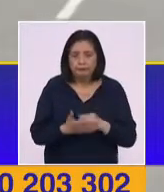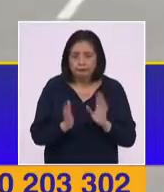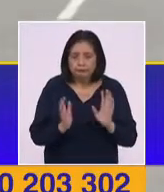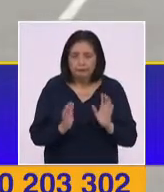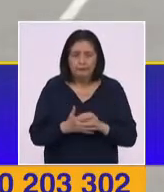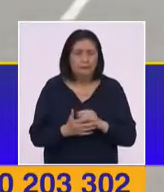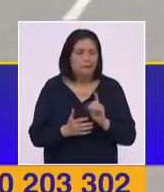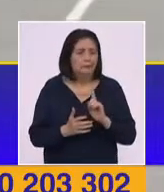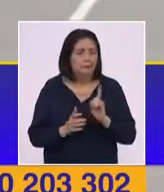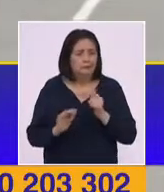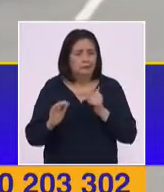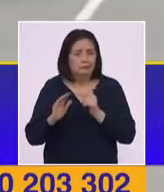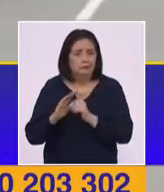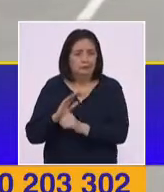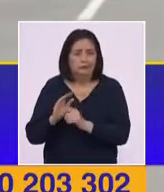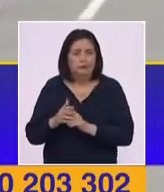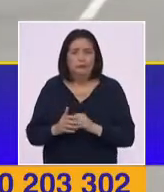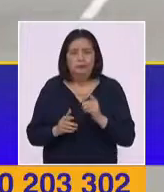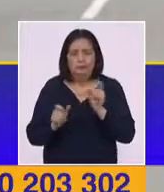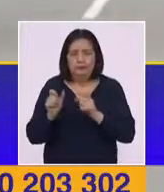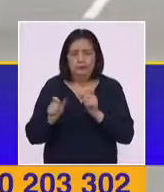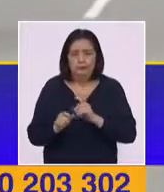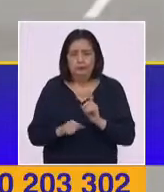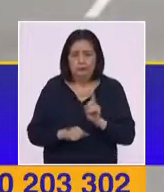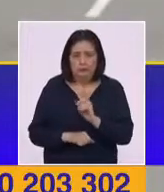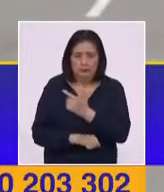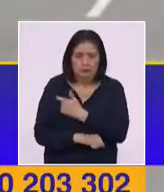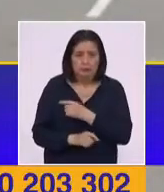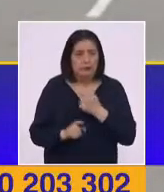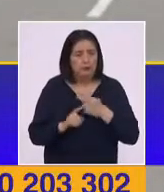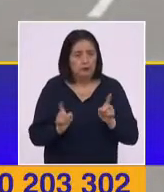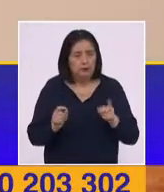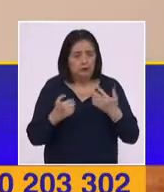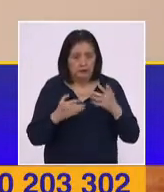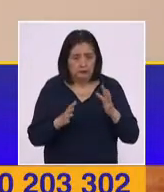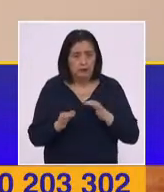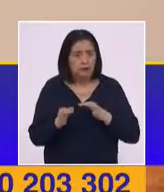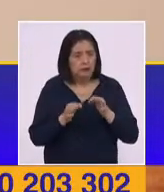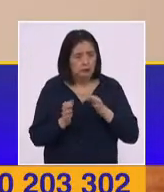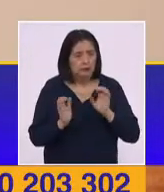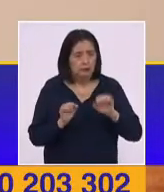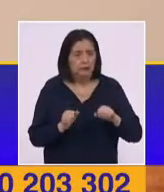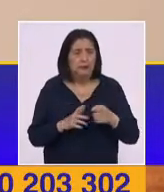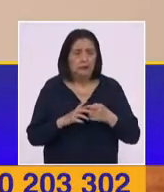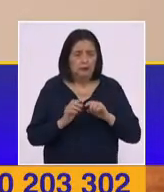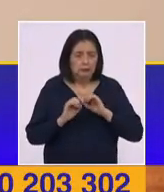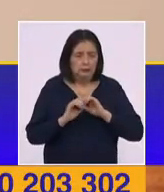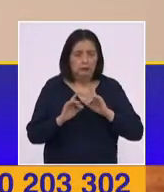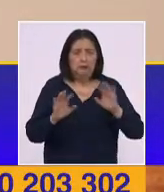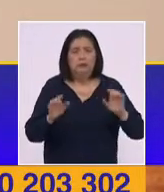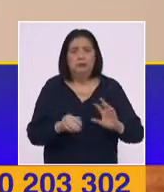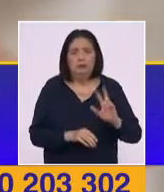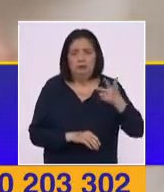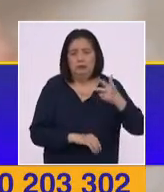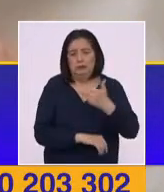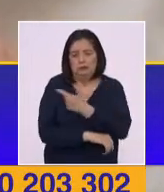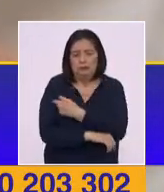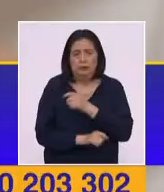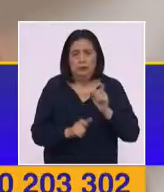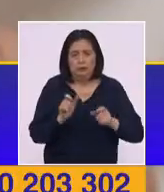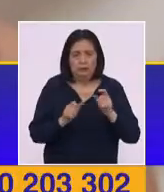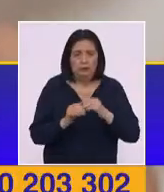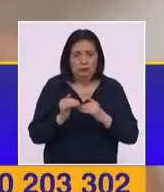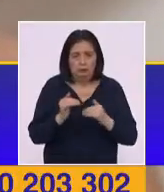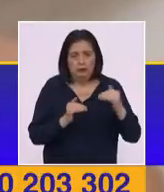pronto confinamiento exclusivo para no vacunados. Sin embargo, ya adelantó el inicio de la campaña de terceras dosis en la